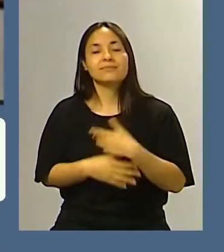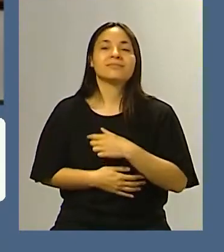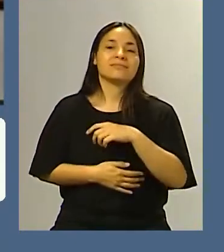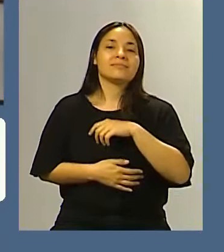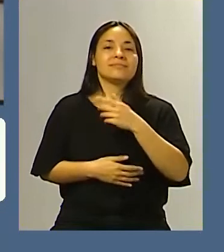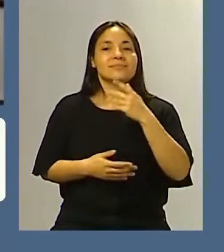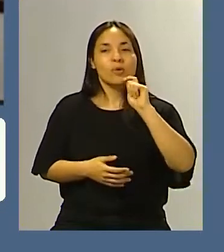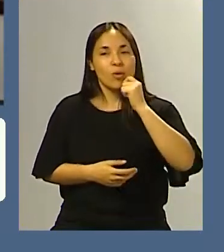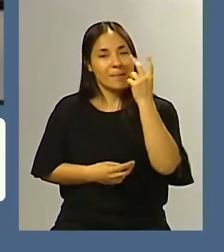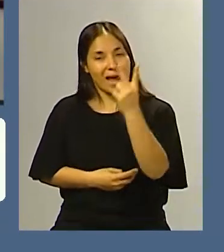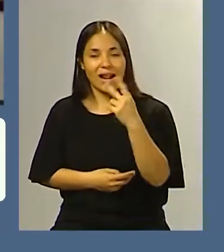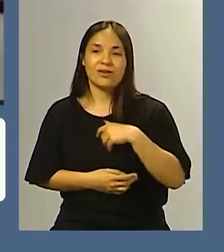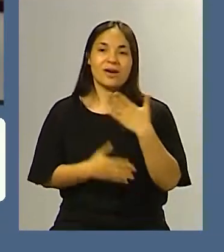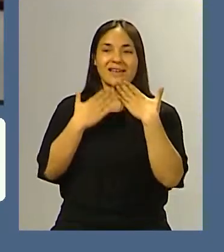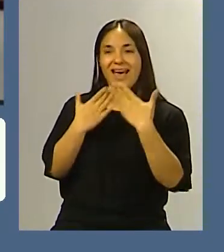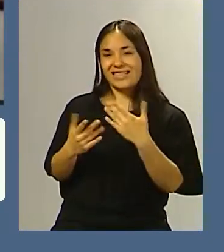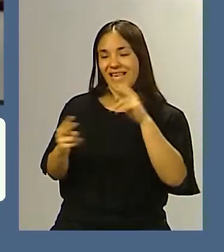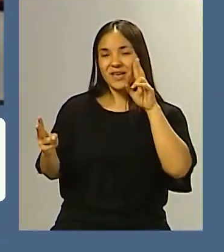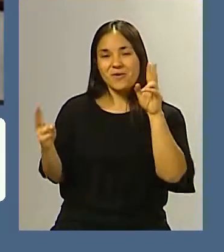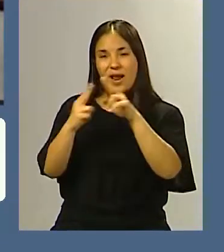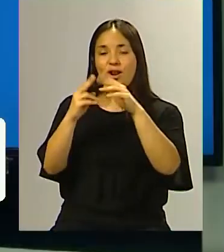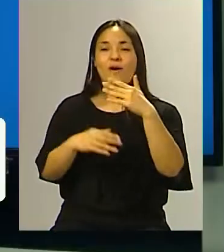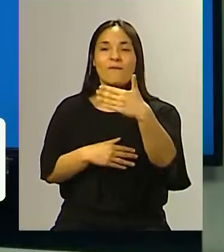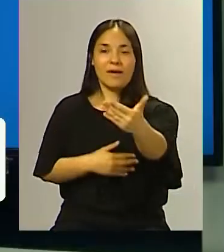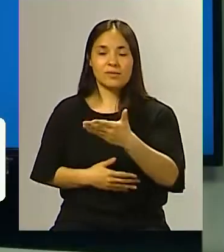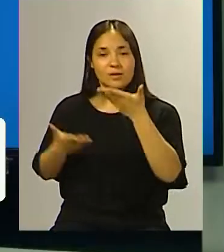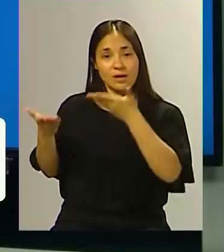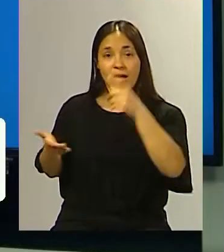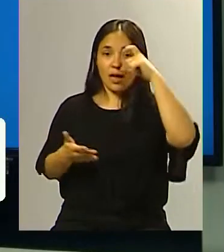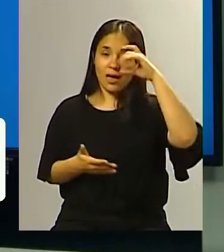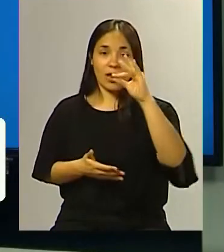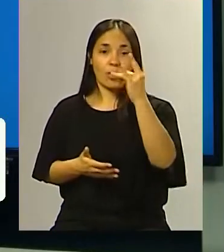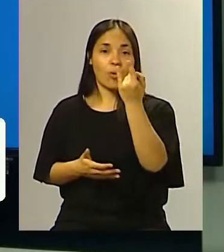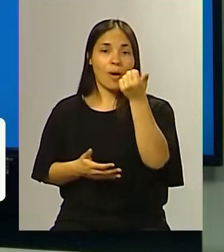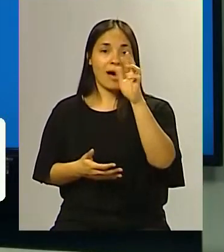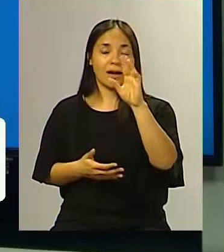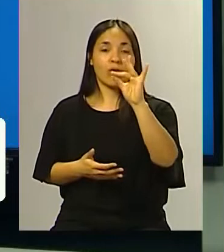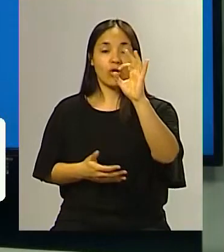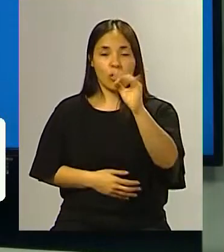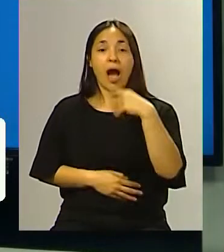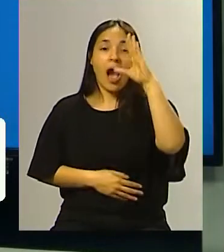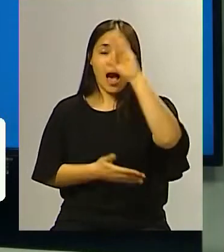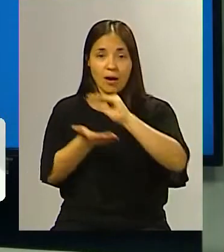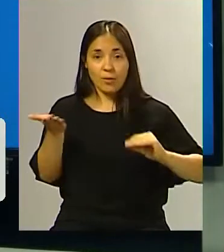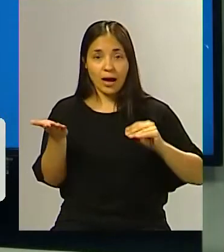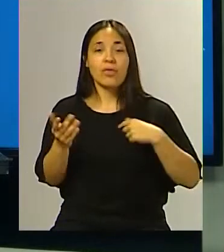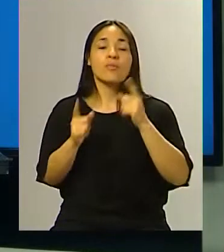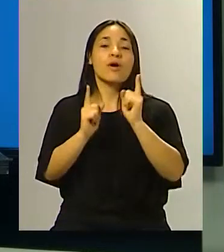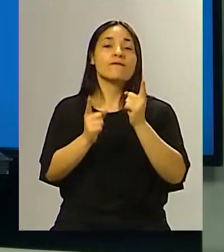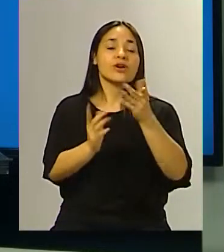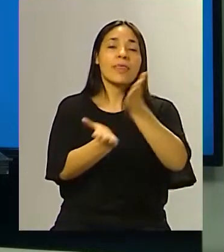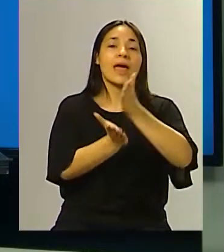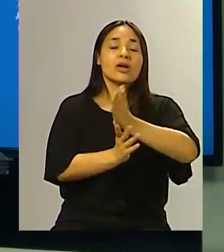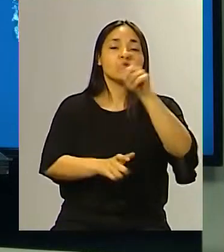un verdadero placer. Igualmente. Hasta cualquier momento. Así pasaba Eduardo Tagliani, abogado, docente de Derechos Humanos,